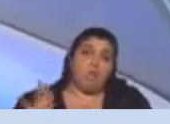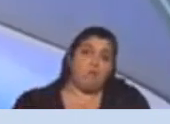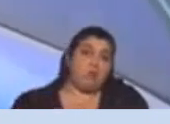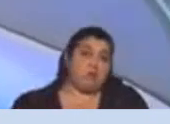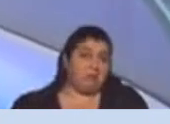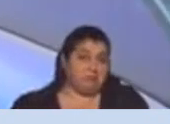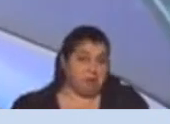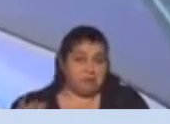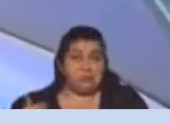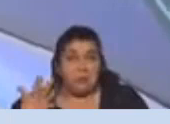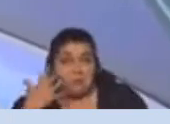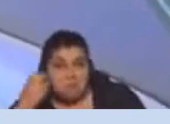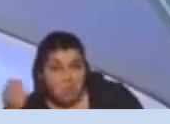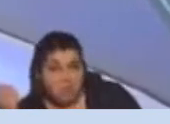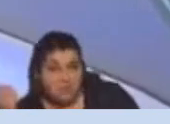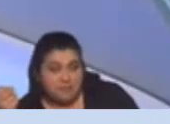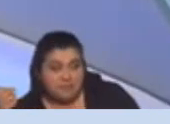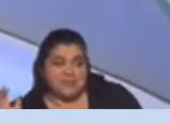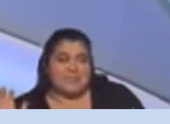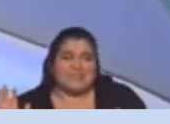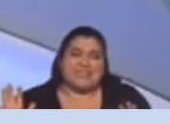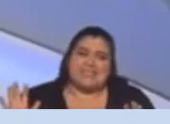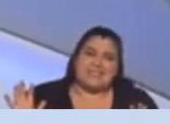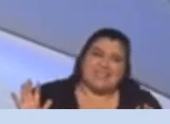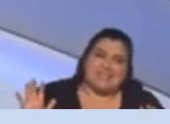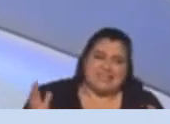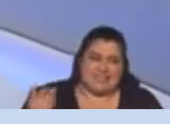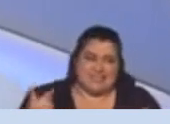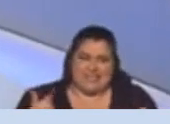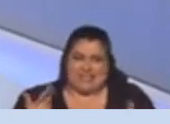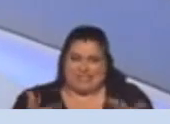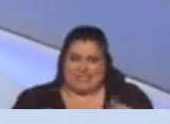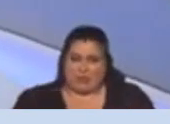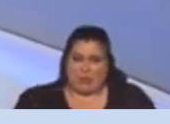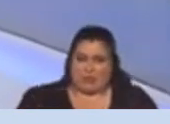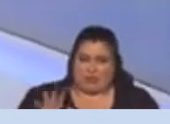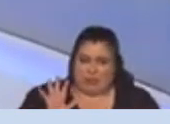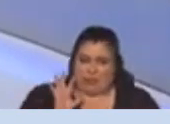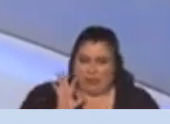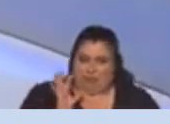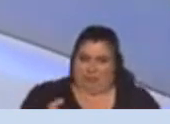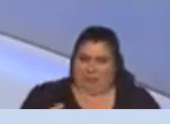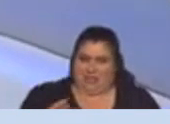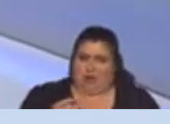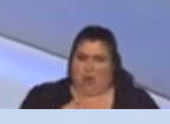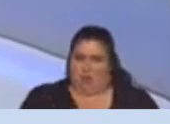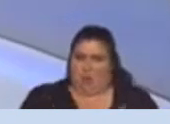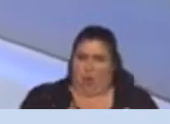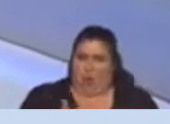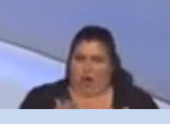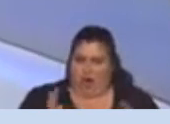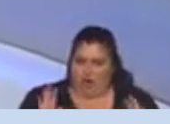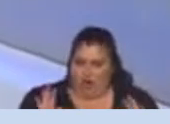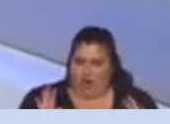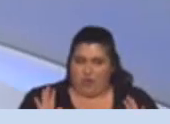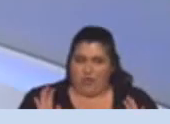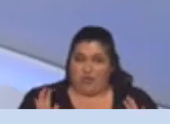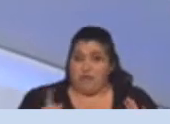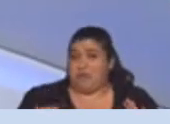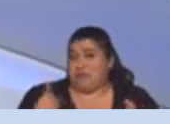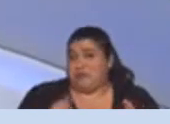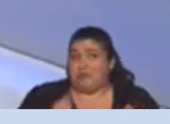así cosa que es jugar algo que Supongo que quienes dicen esto no tienen mucha más información de la que podemos tener